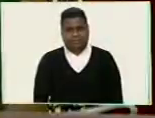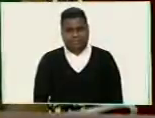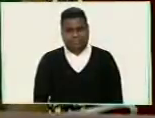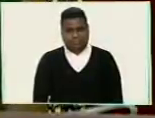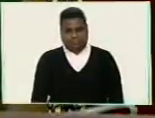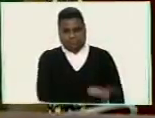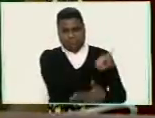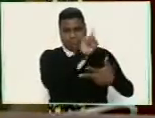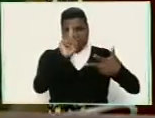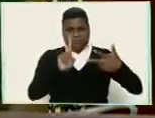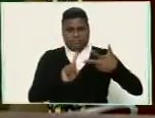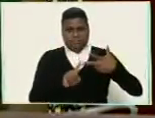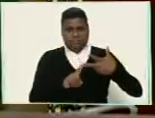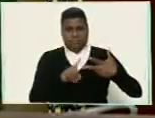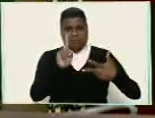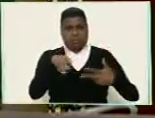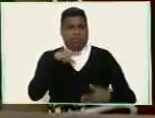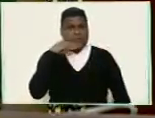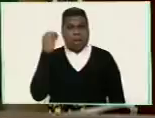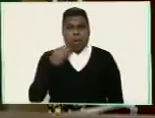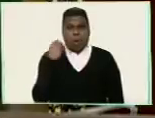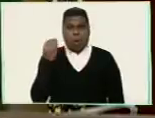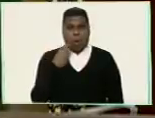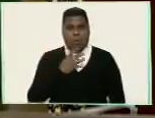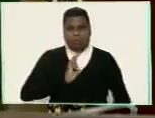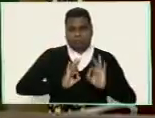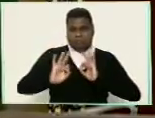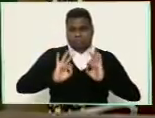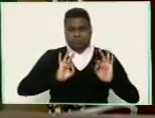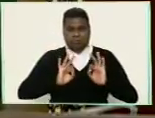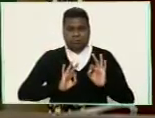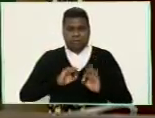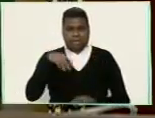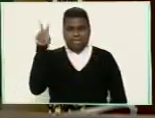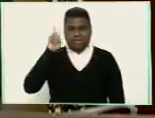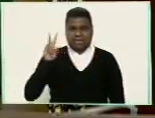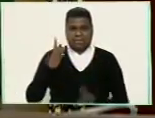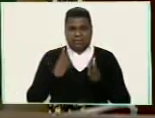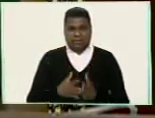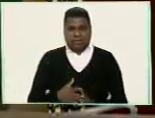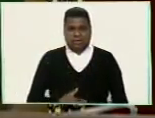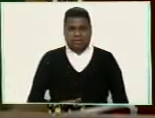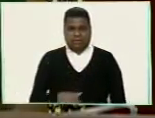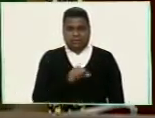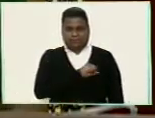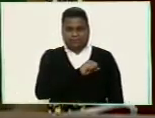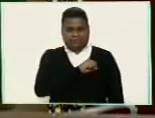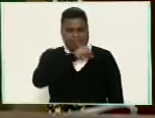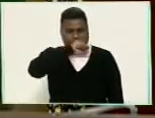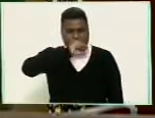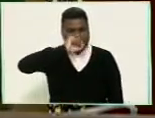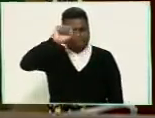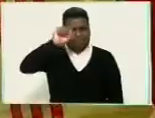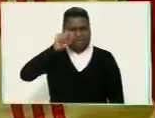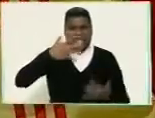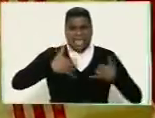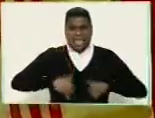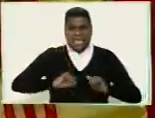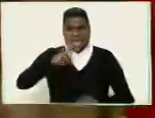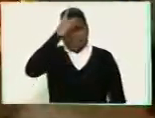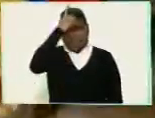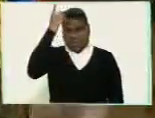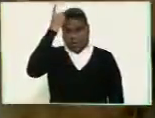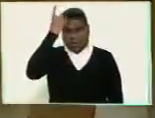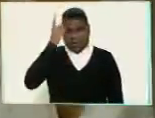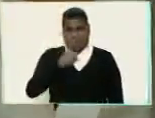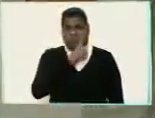Está también una joven artista venezolana, patriota, hija del constituyente Diosdado Cabello, Daniela